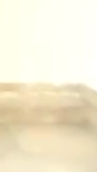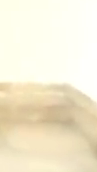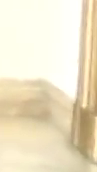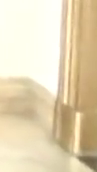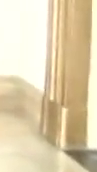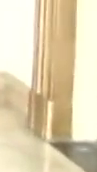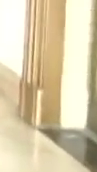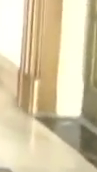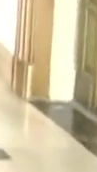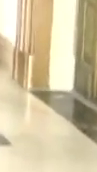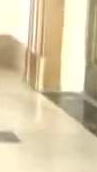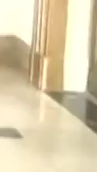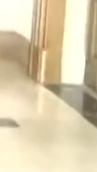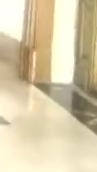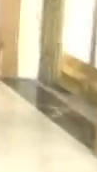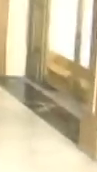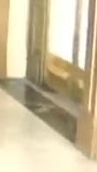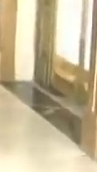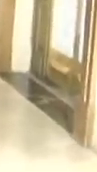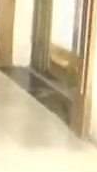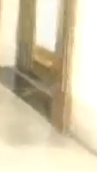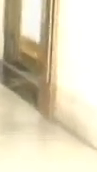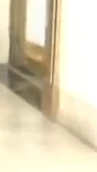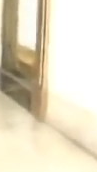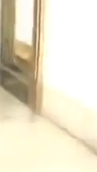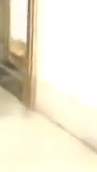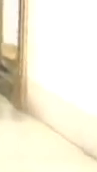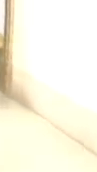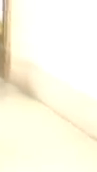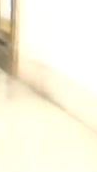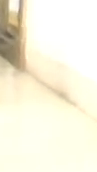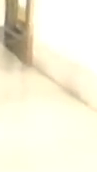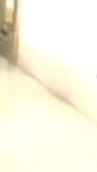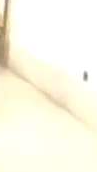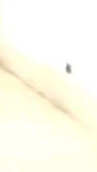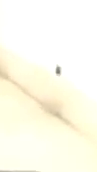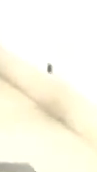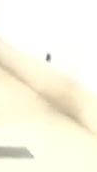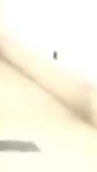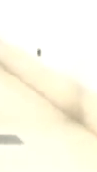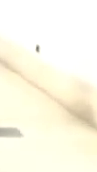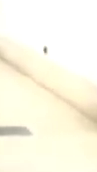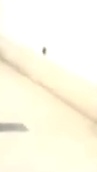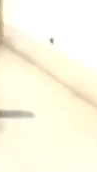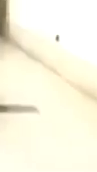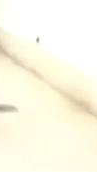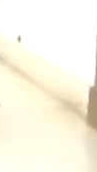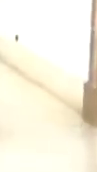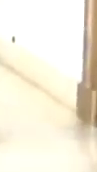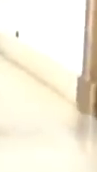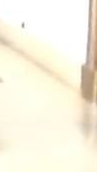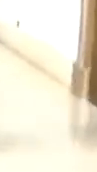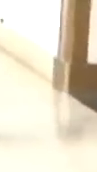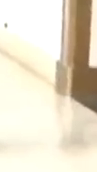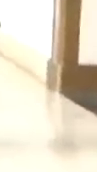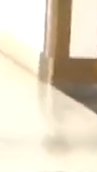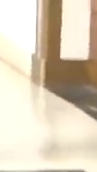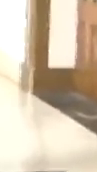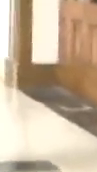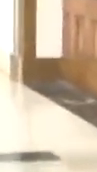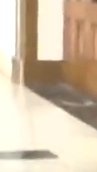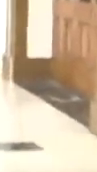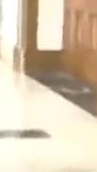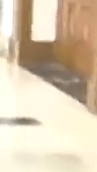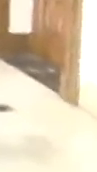la llegada al salón ayacucho del palacio federal del palacio de